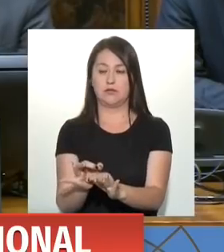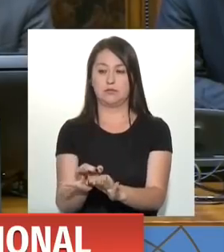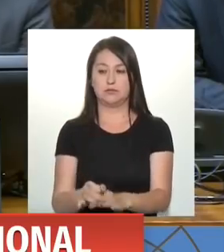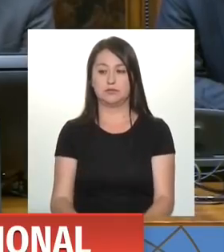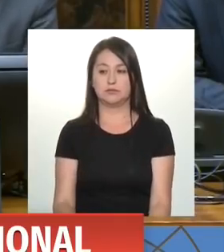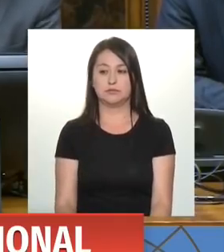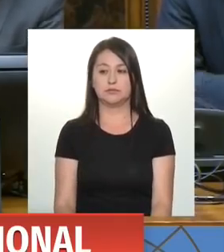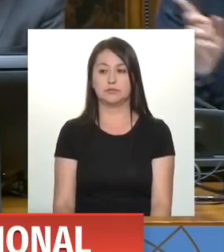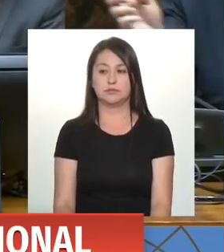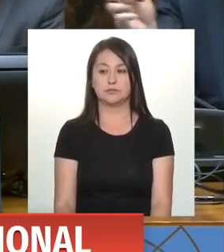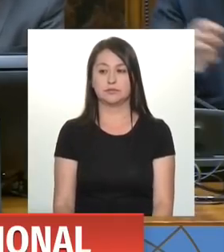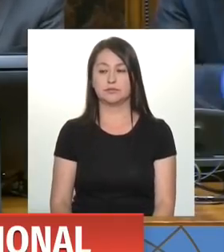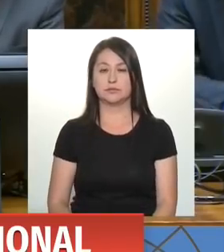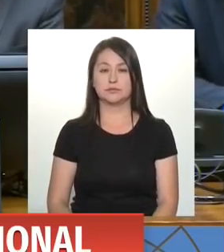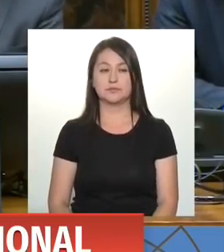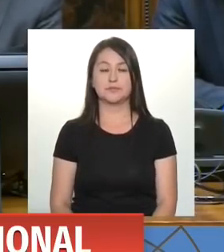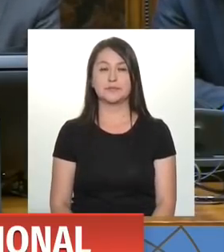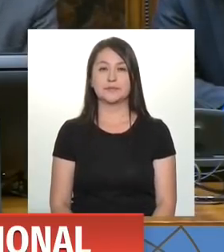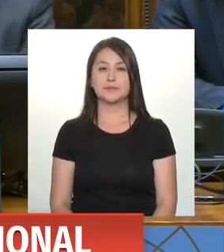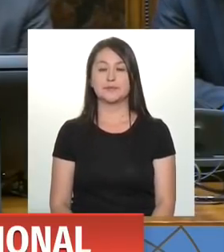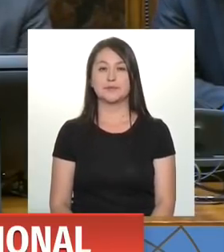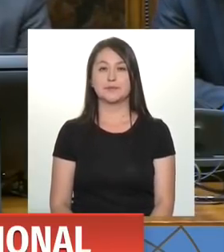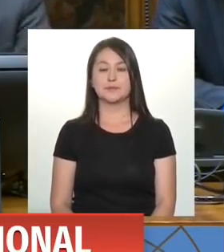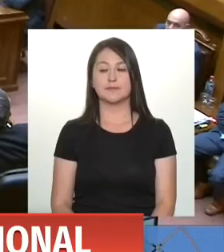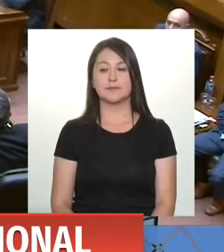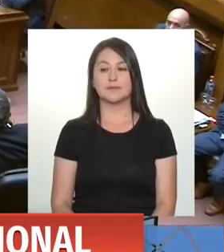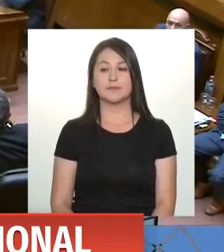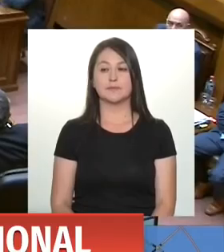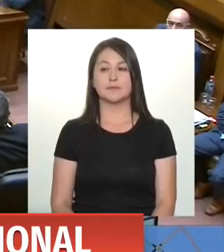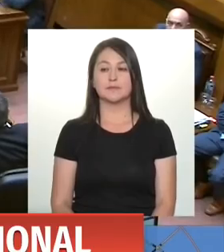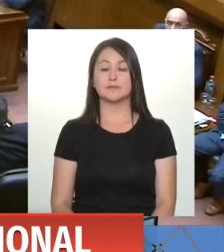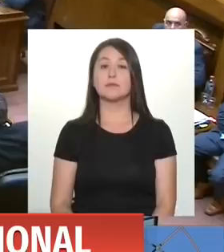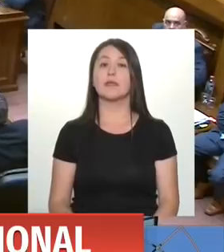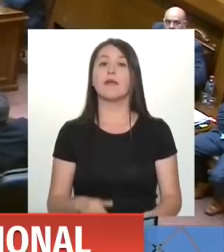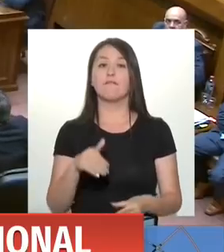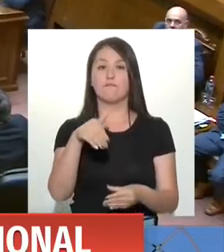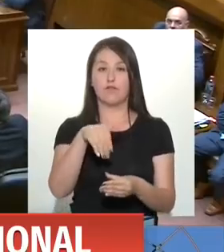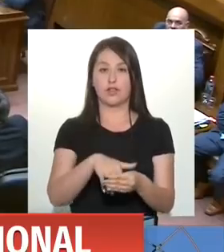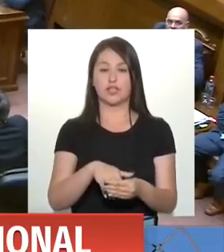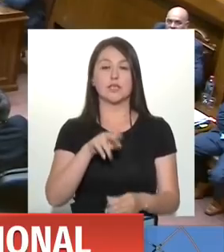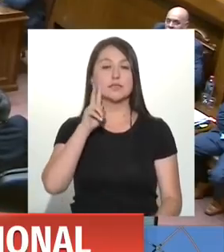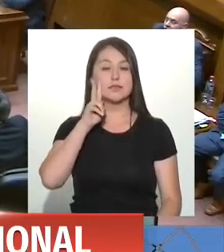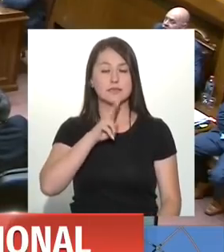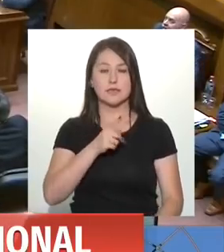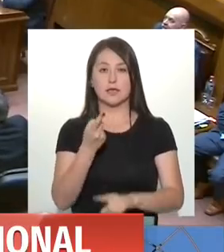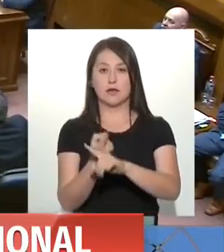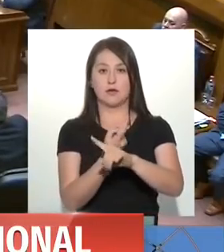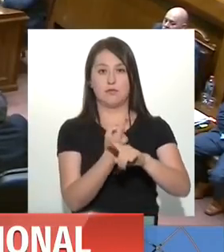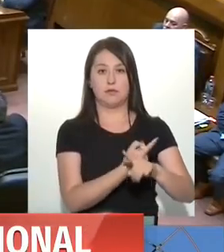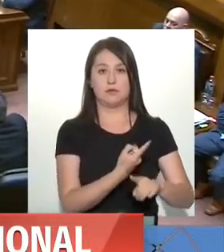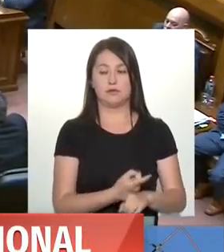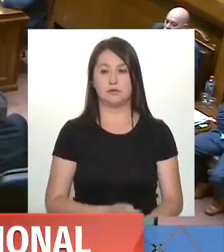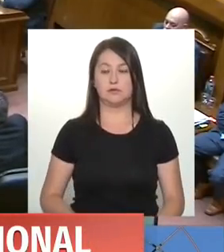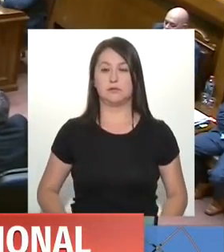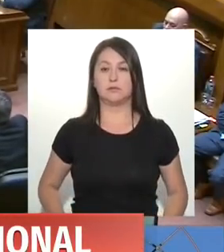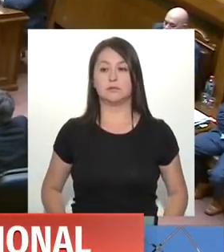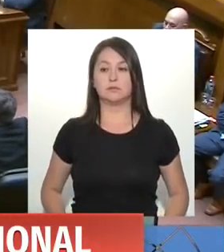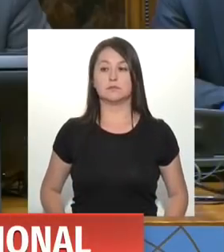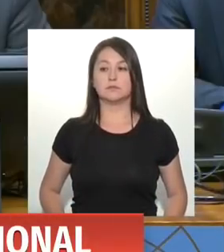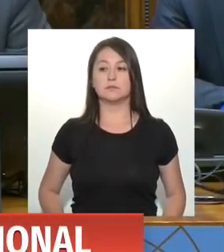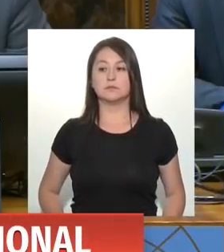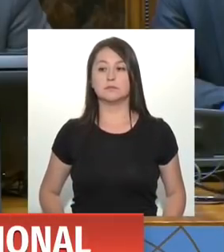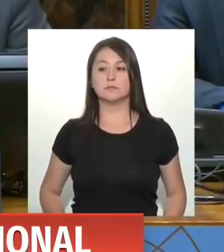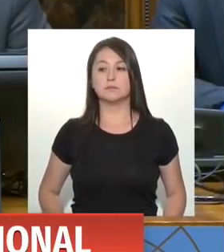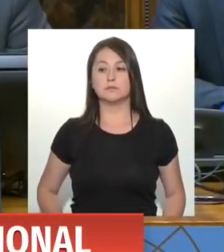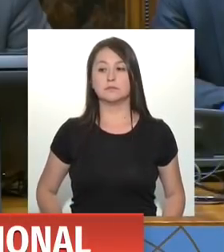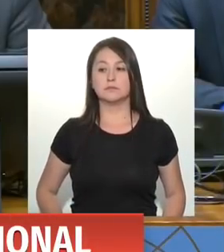Alta. Se ponen en votación, sin discusión, este numeral 4, donde se sostienen las